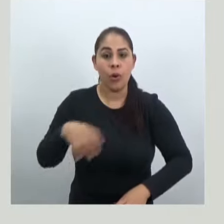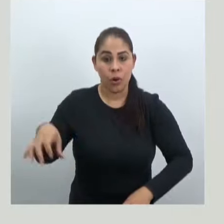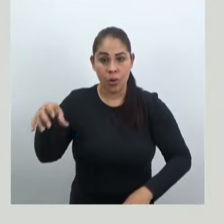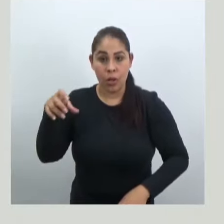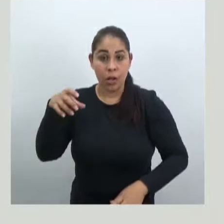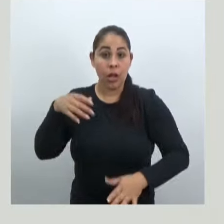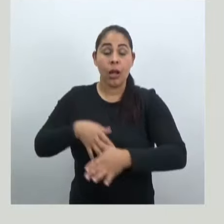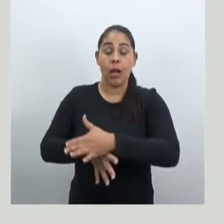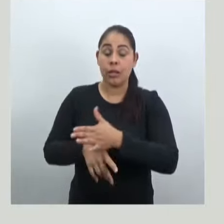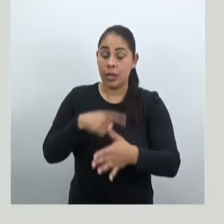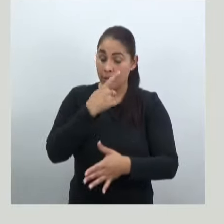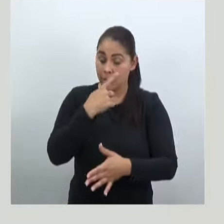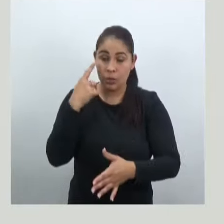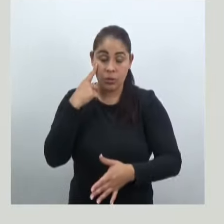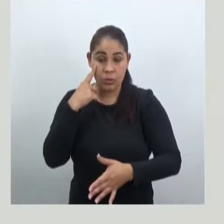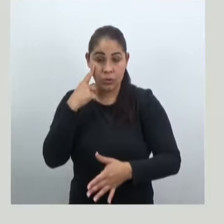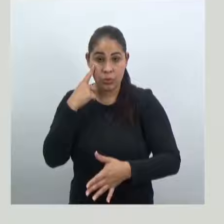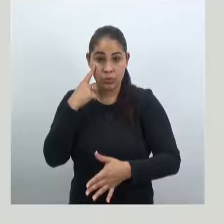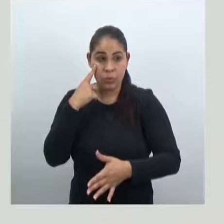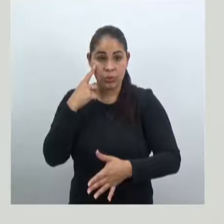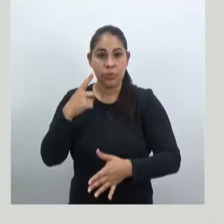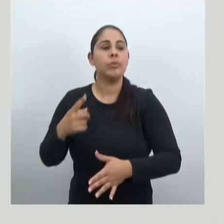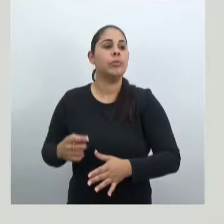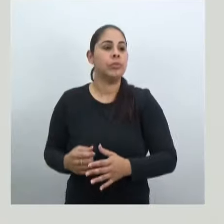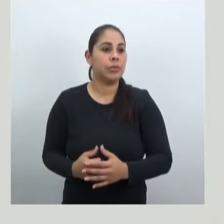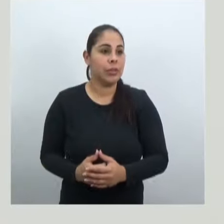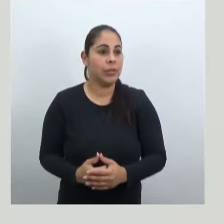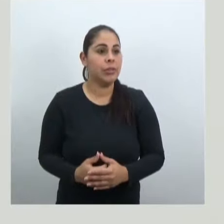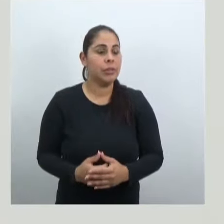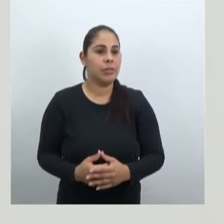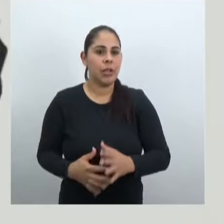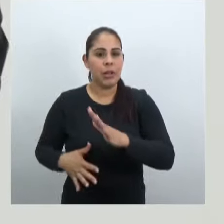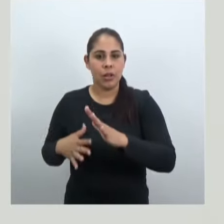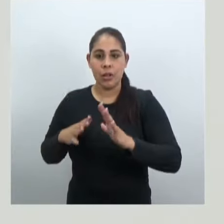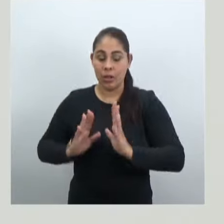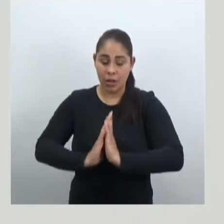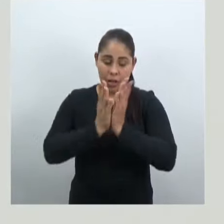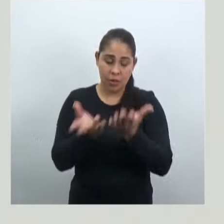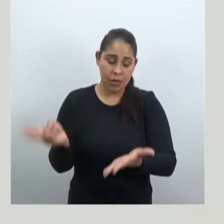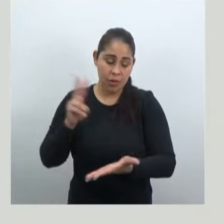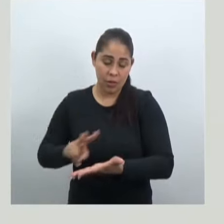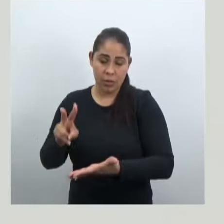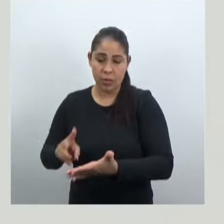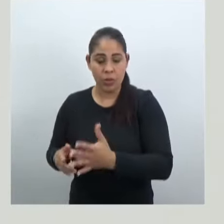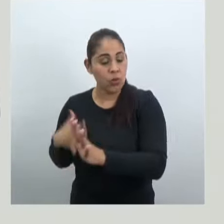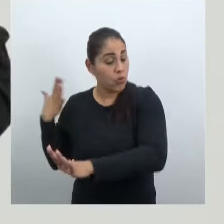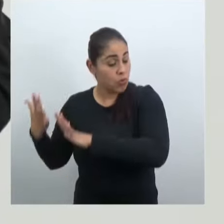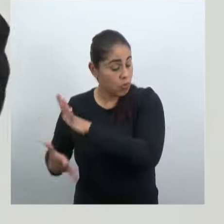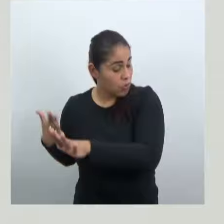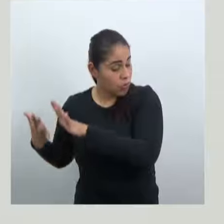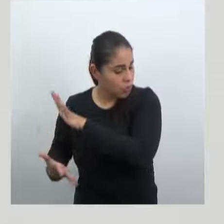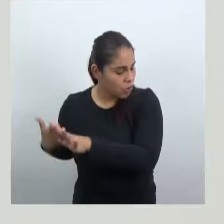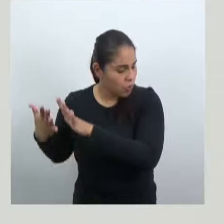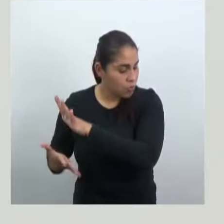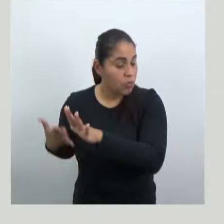leer a tu espíritu. La Biblia es el único libro que se tiene que leer en voz alta, para que tu espíritu lo